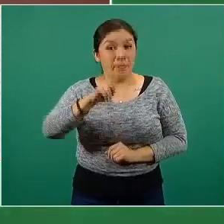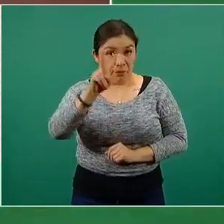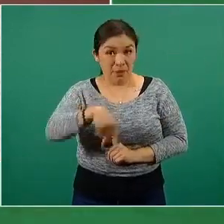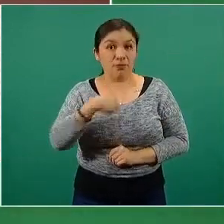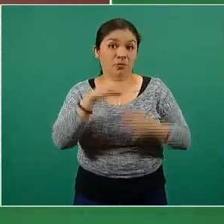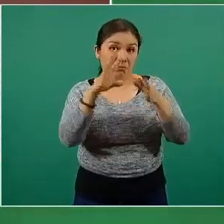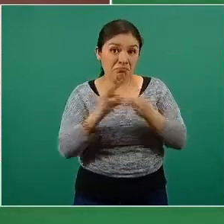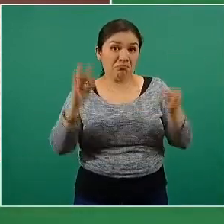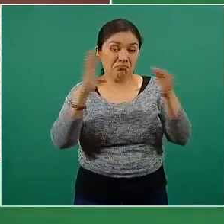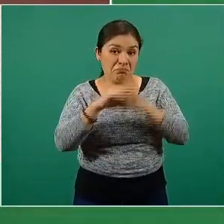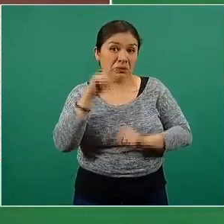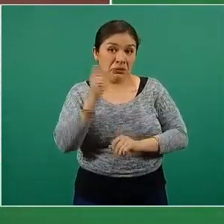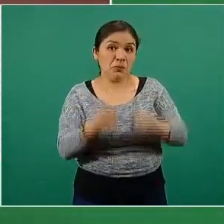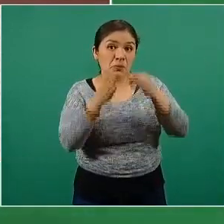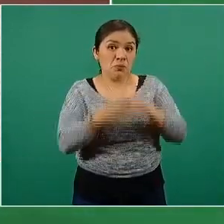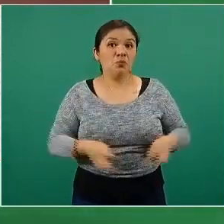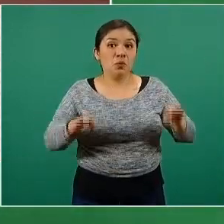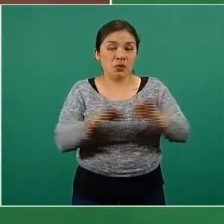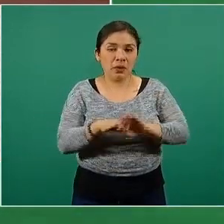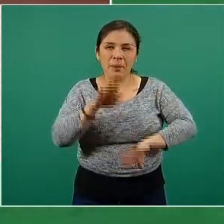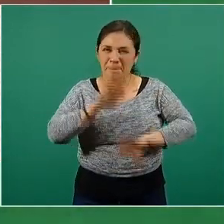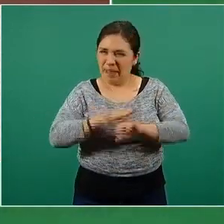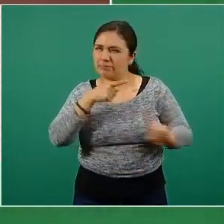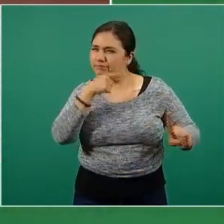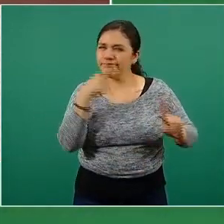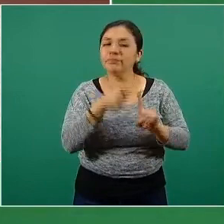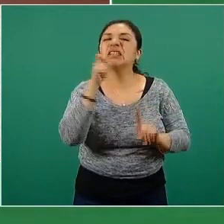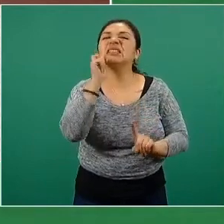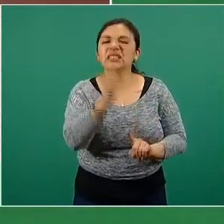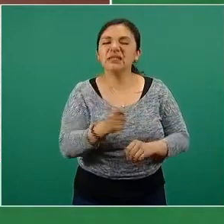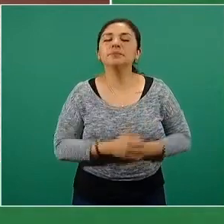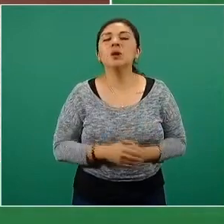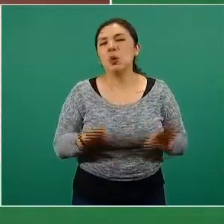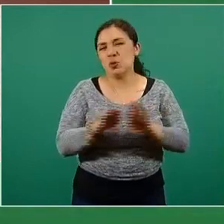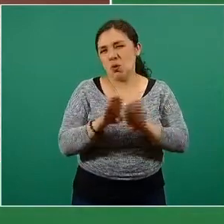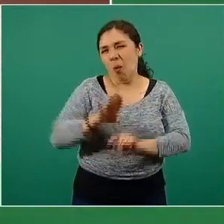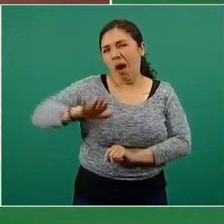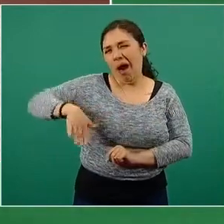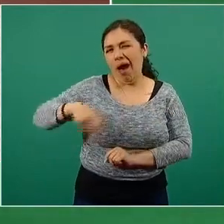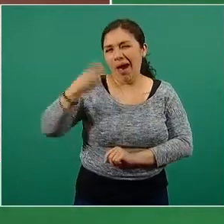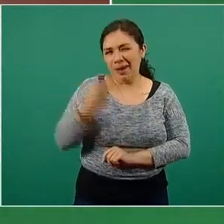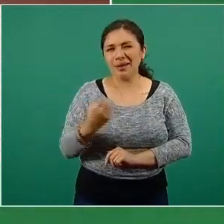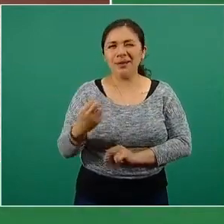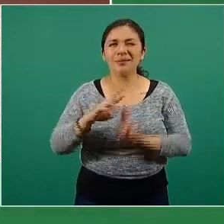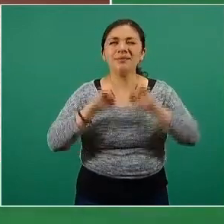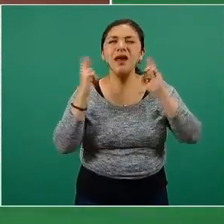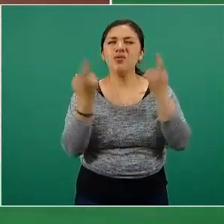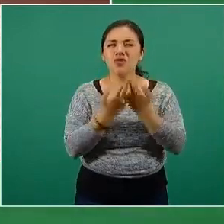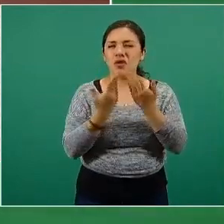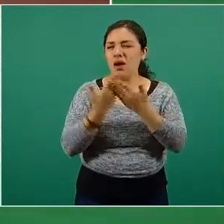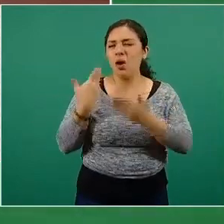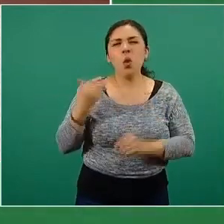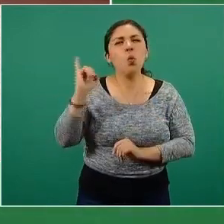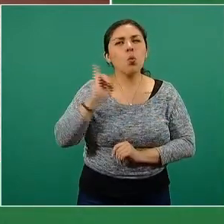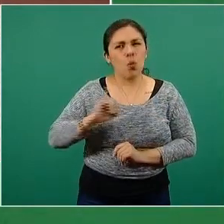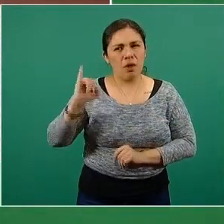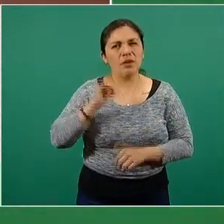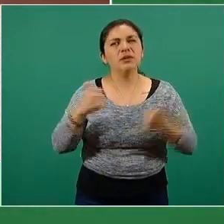gustaría un poco recalcar y también enfatizar que, como les comenté en esta reunión que tuvimos el jueves